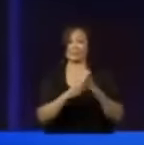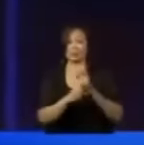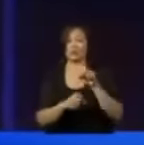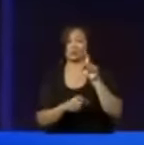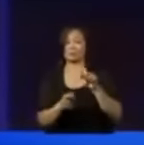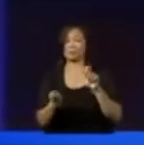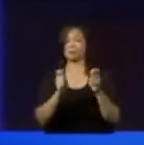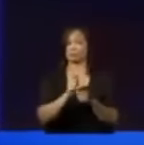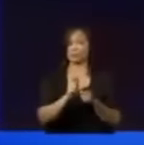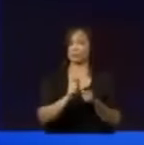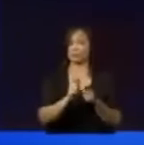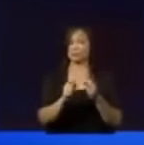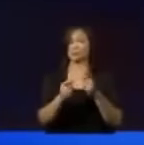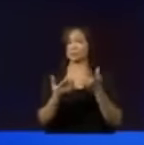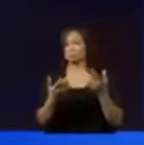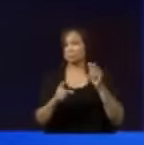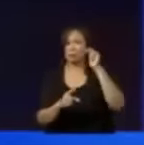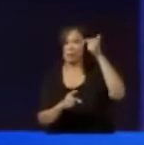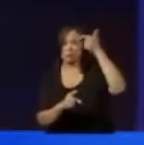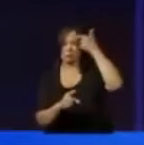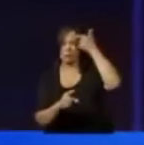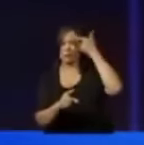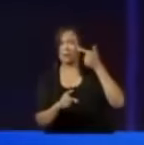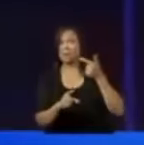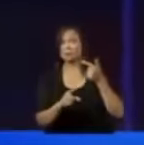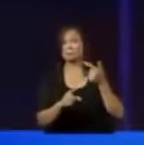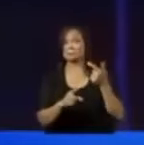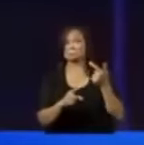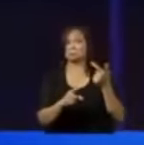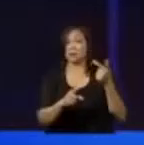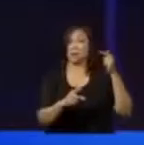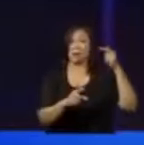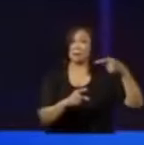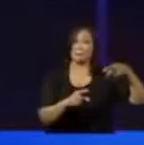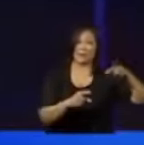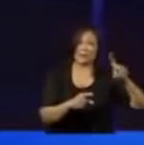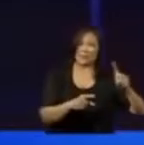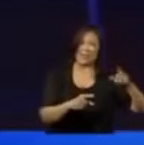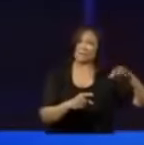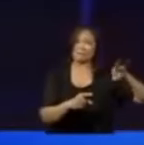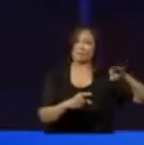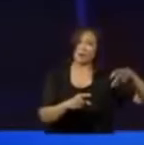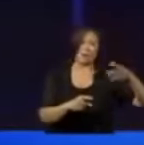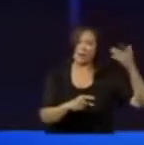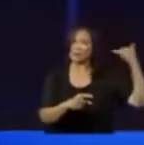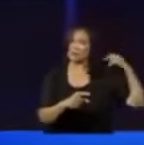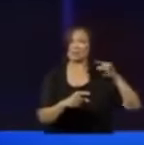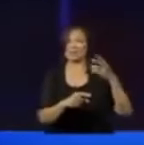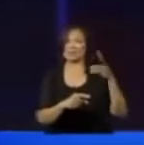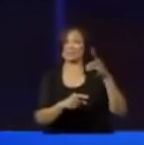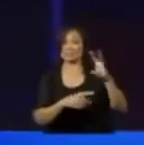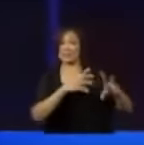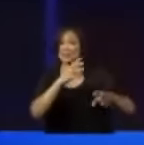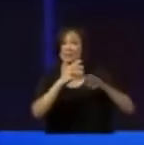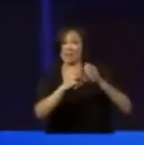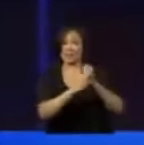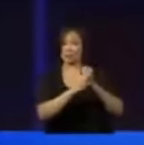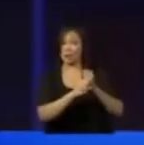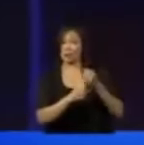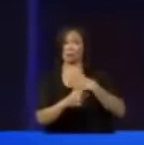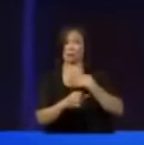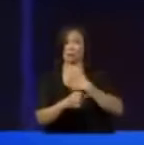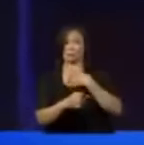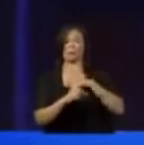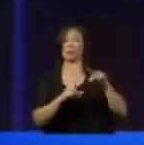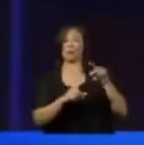de modificarse. Estaban en el gobierno la oposición, no lo hicieron. Después de 16 años, bueno, pues se quejan.